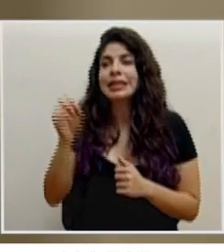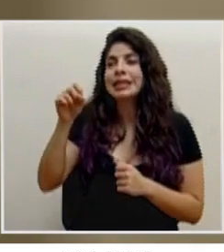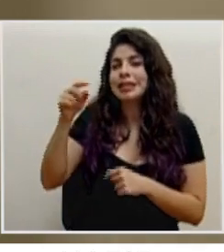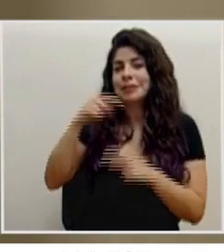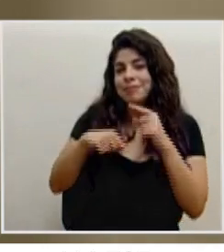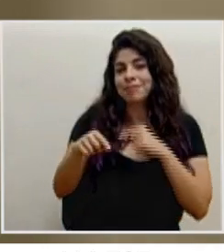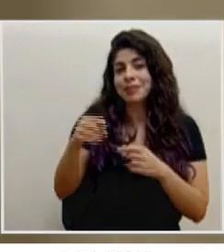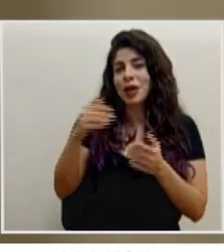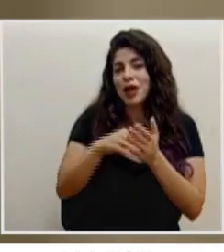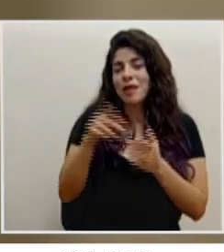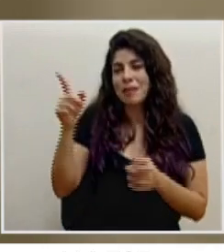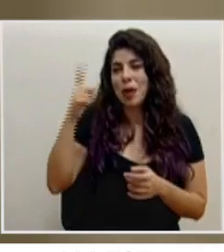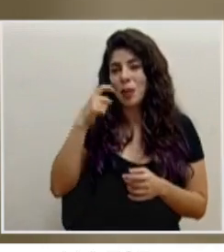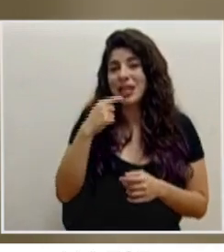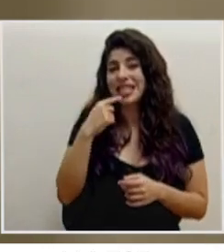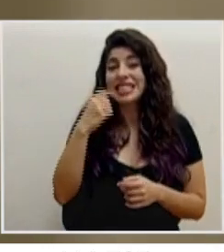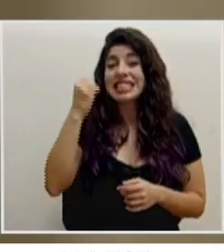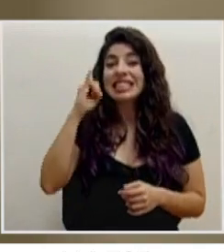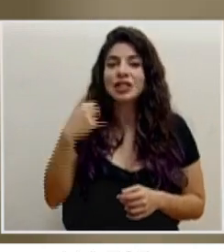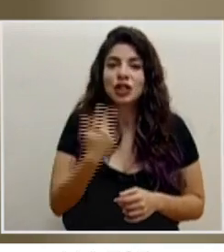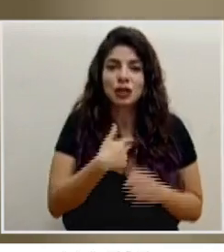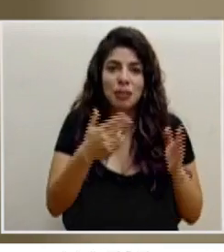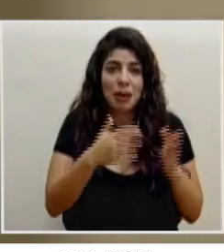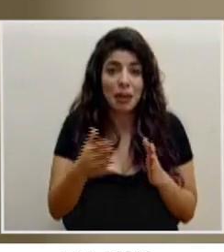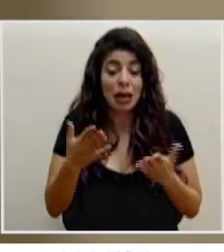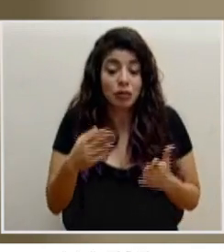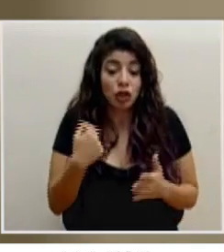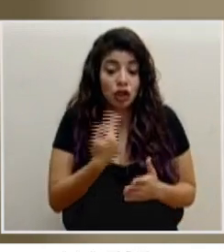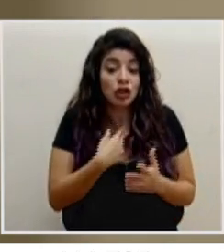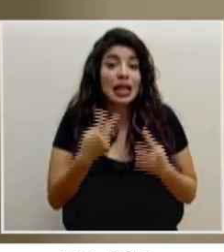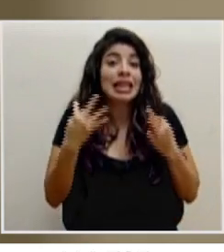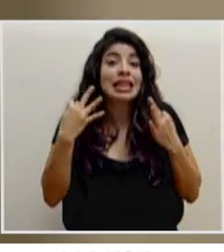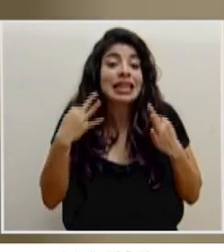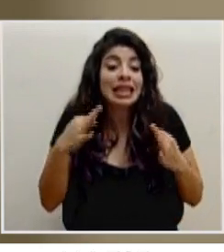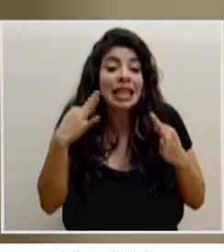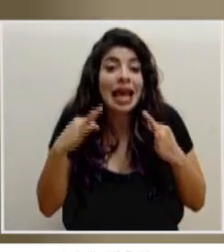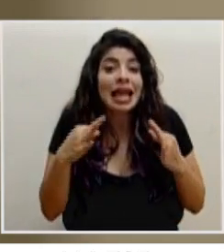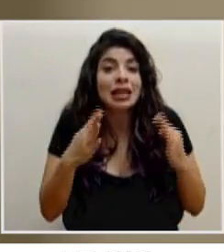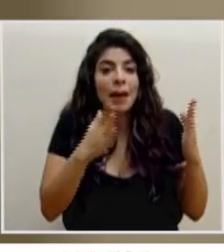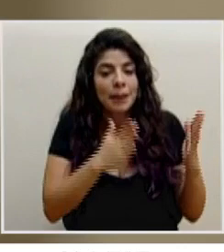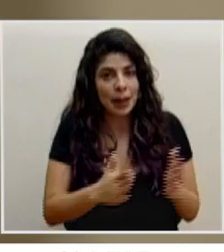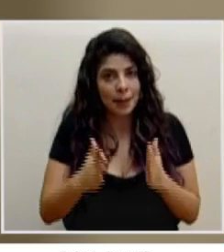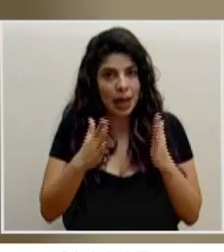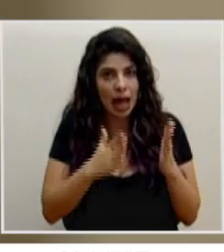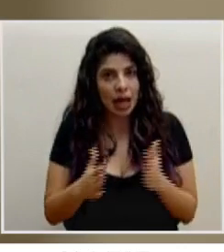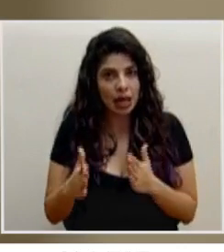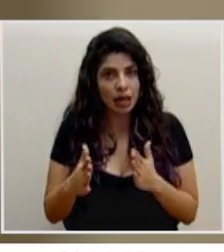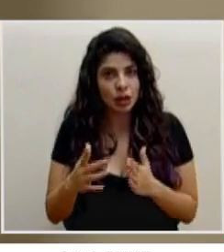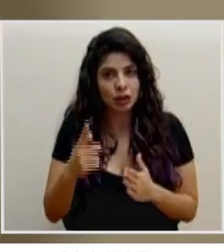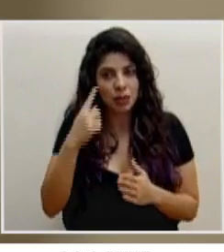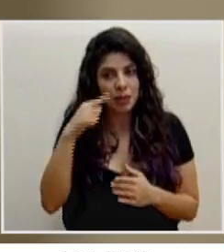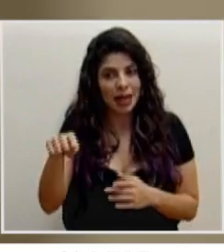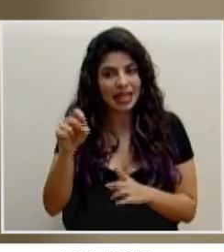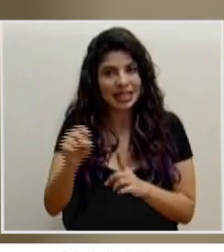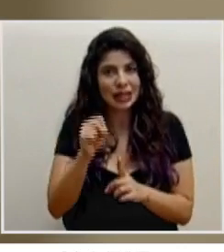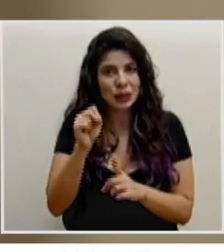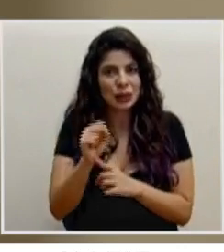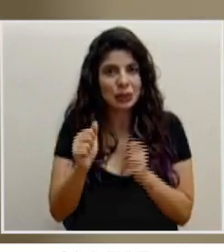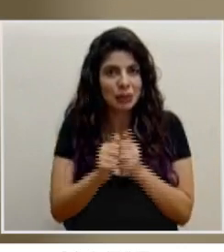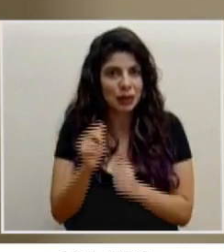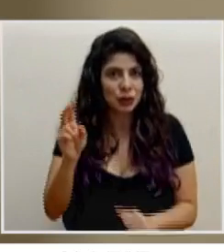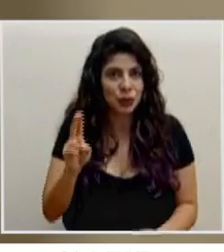de que si estamos preparados. Hemos tratado de prepararnos para la situación más